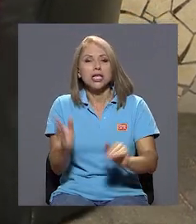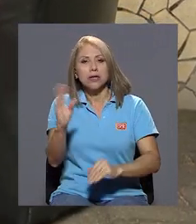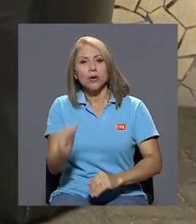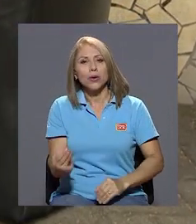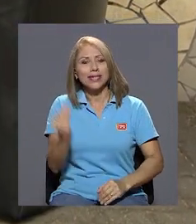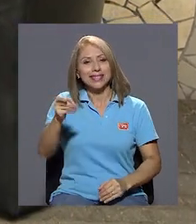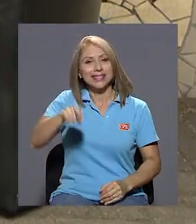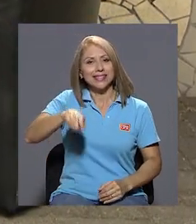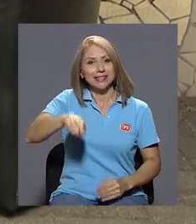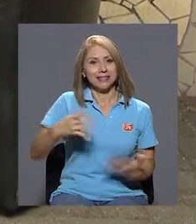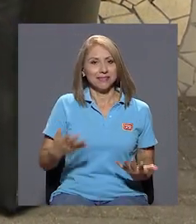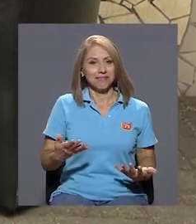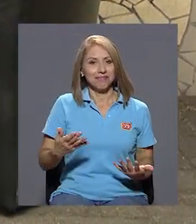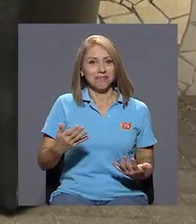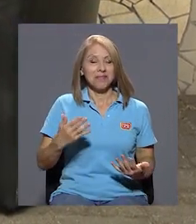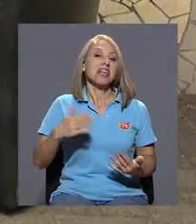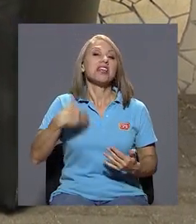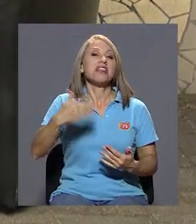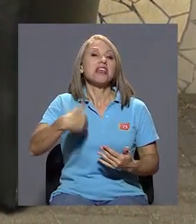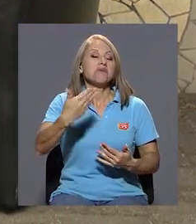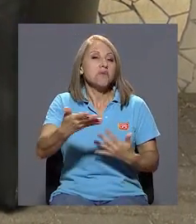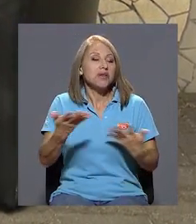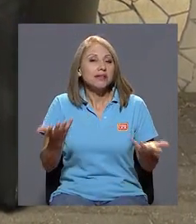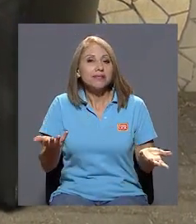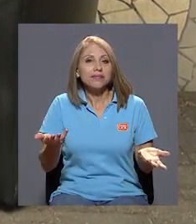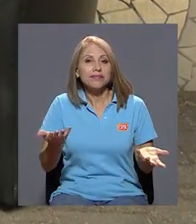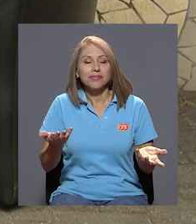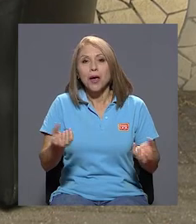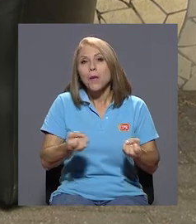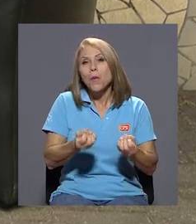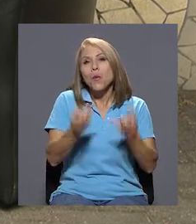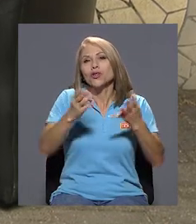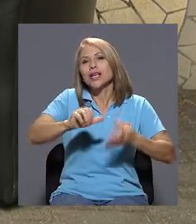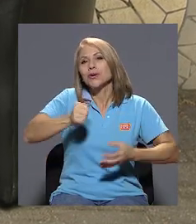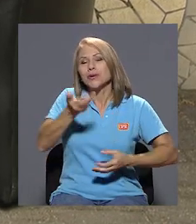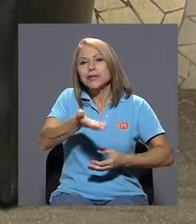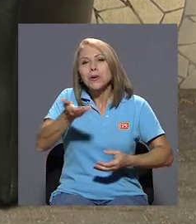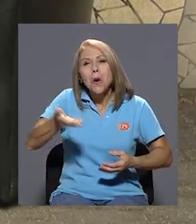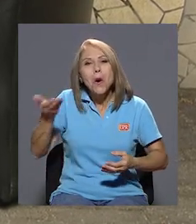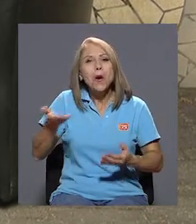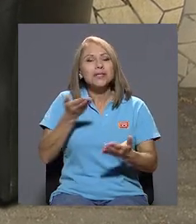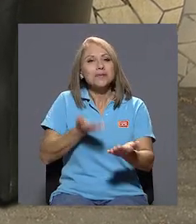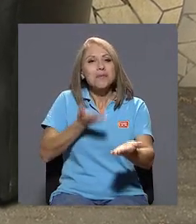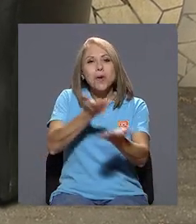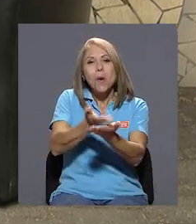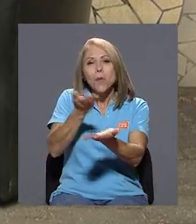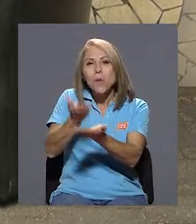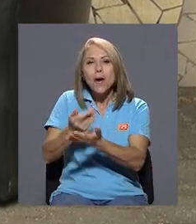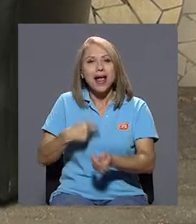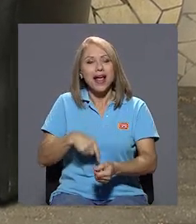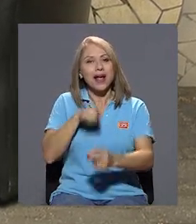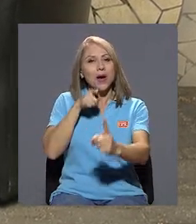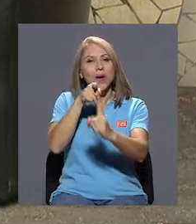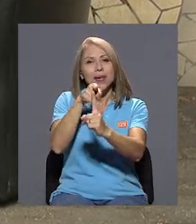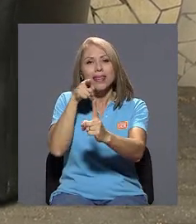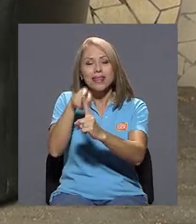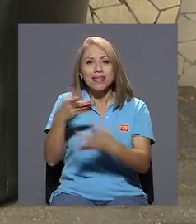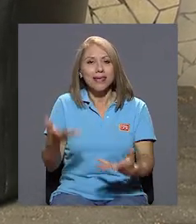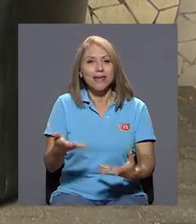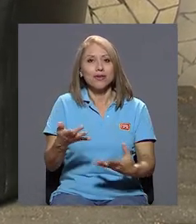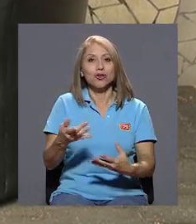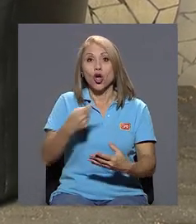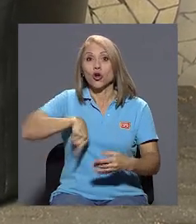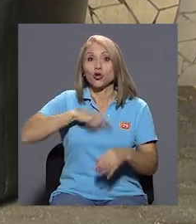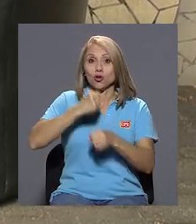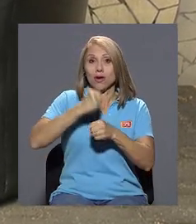y después de ahí se desplazan en muchas otras cosas, propuestas, objetivos que tenemos, incluso trabajamos de la mano